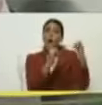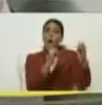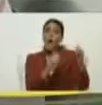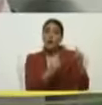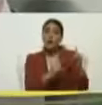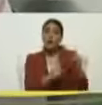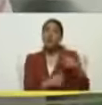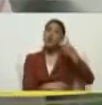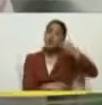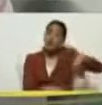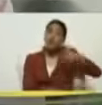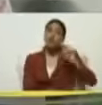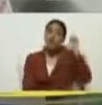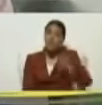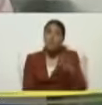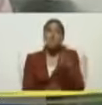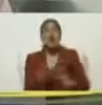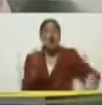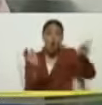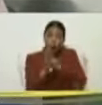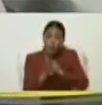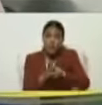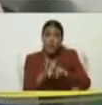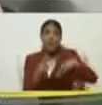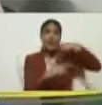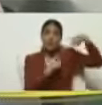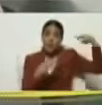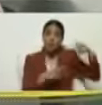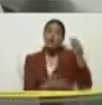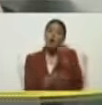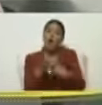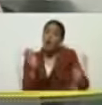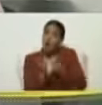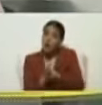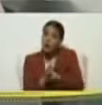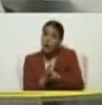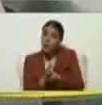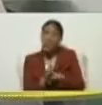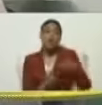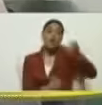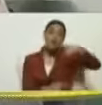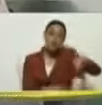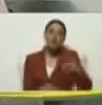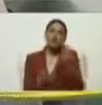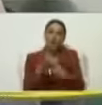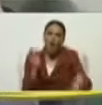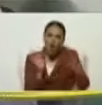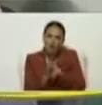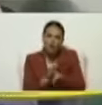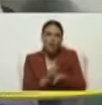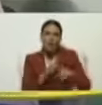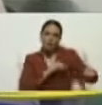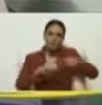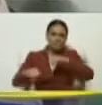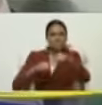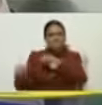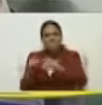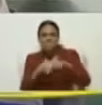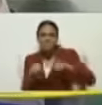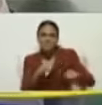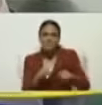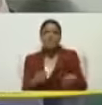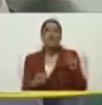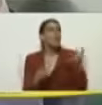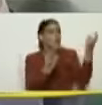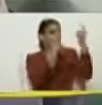a la revolución tipo Zamora, me dijeron, tendremos que volver a la revolución tipo